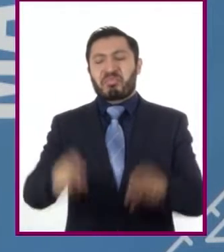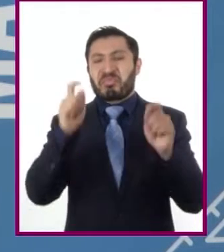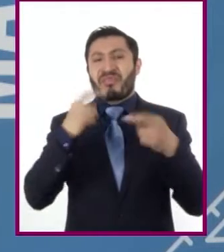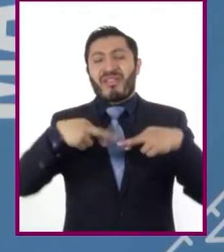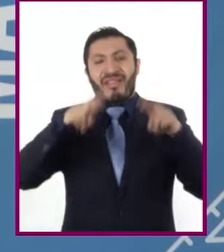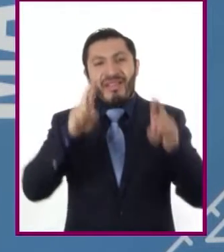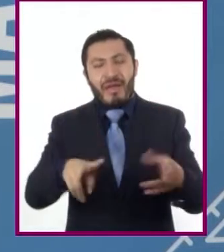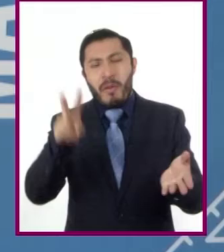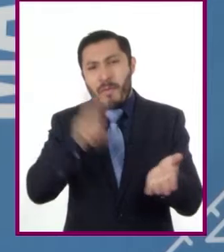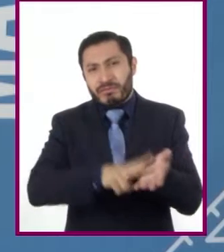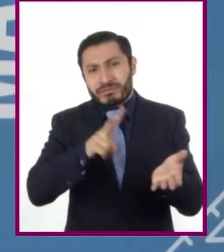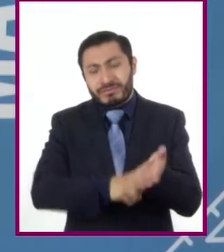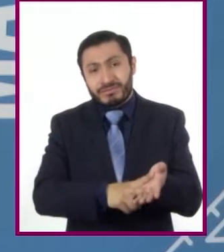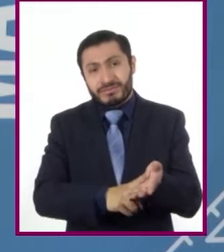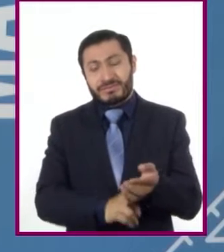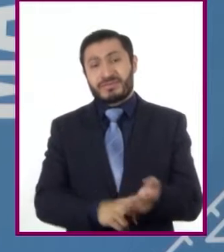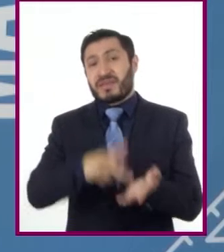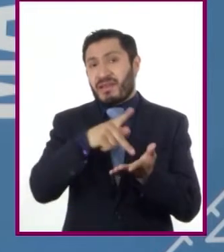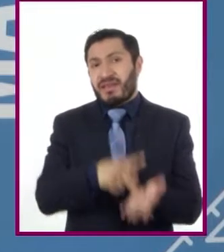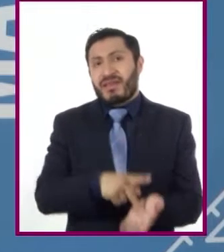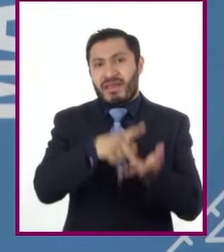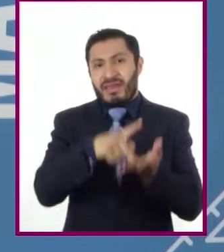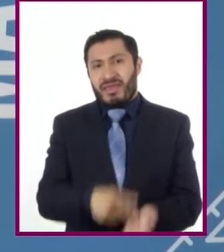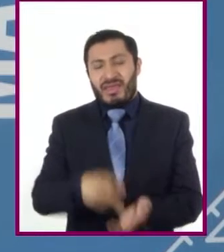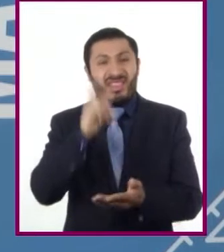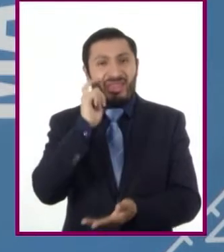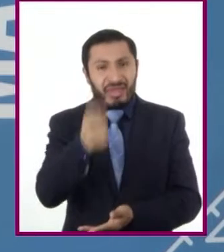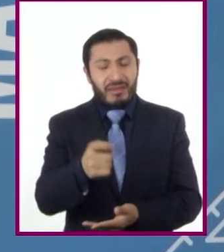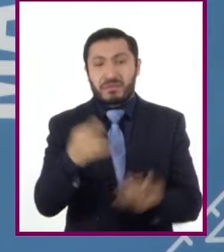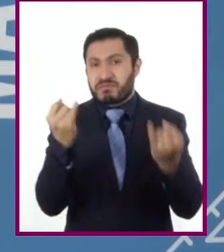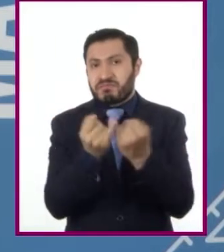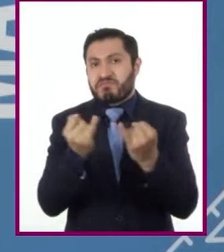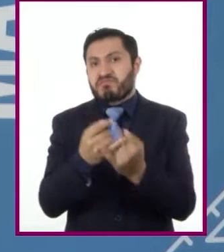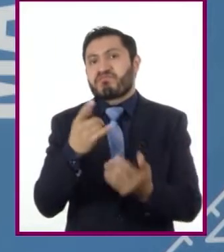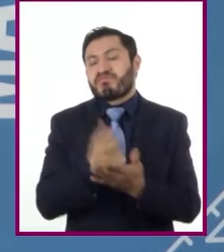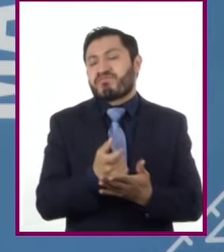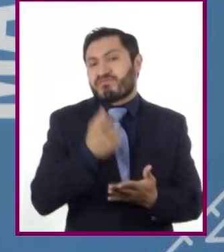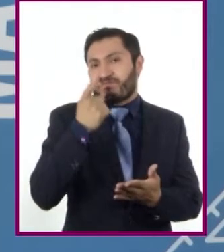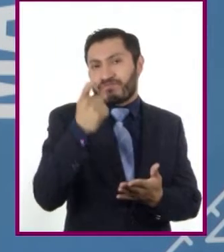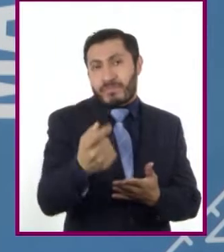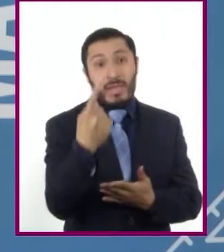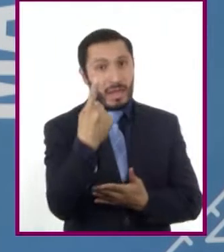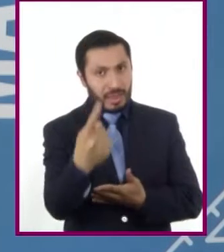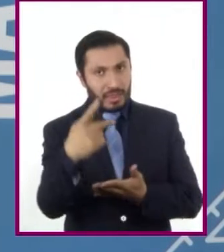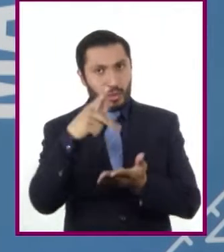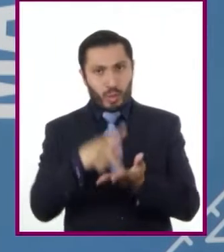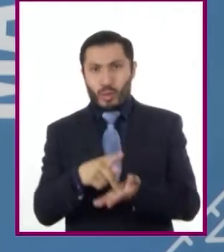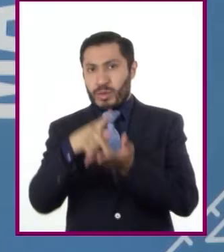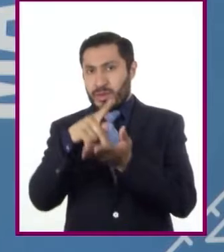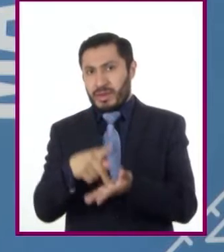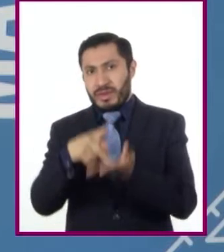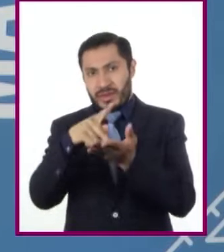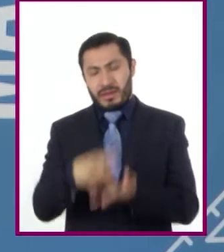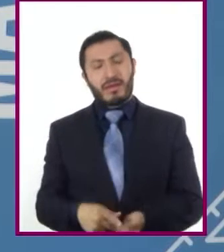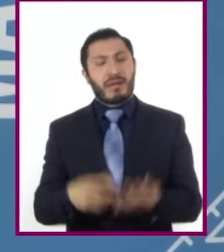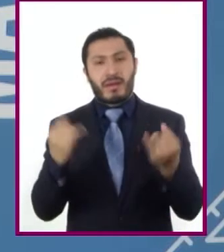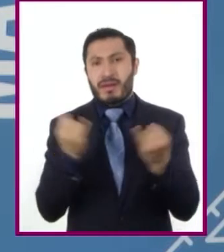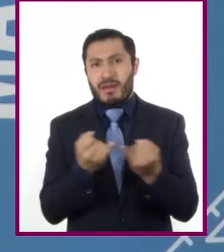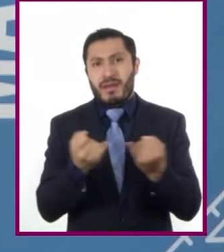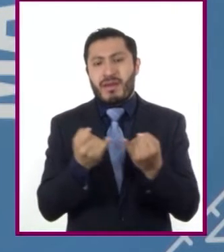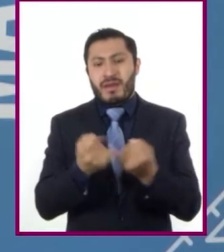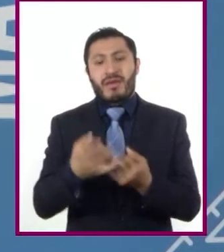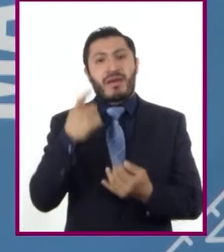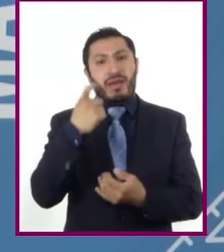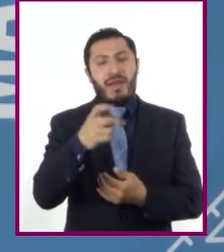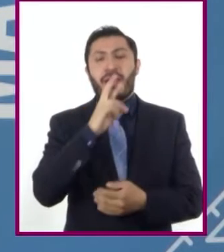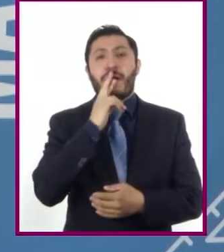representa el valor de la unidad, es decir, corresponde al precio de un kilogramo. Asimismo, a